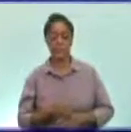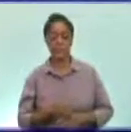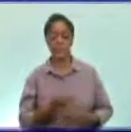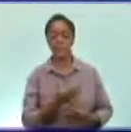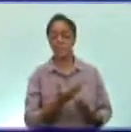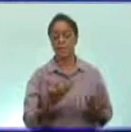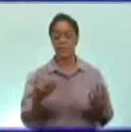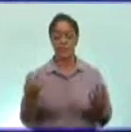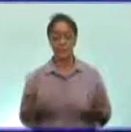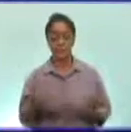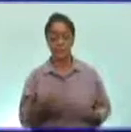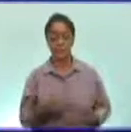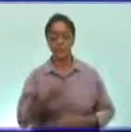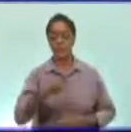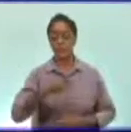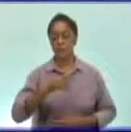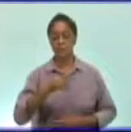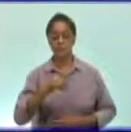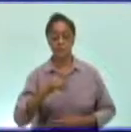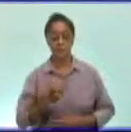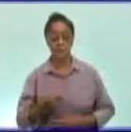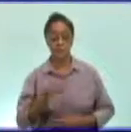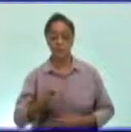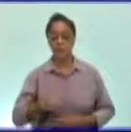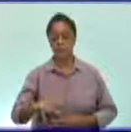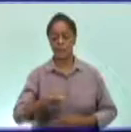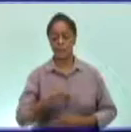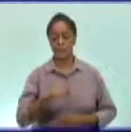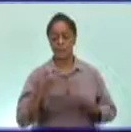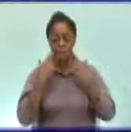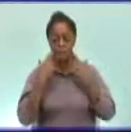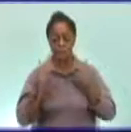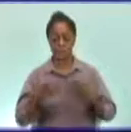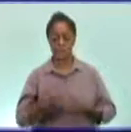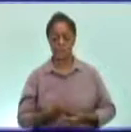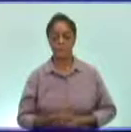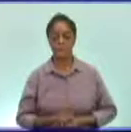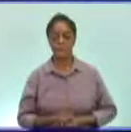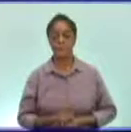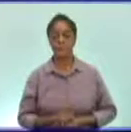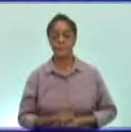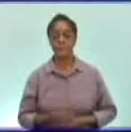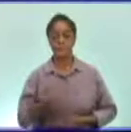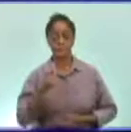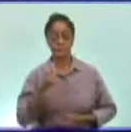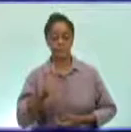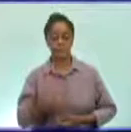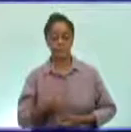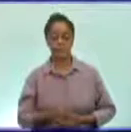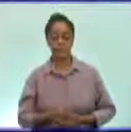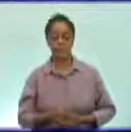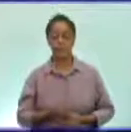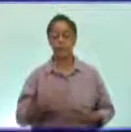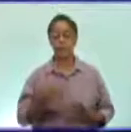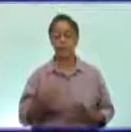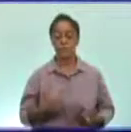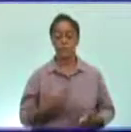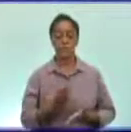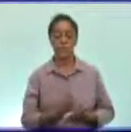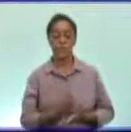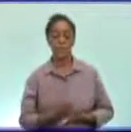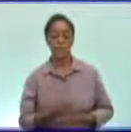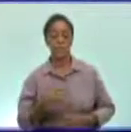plantas y los hongos, que es tan importante. Bien. Como actividad